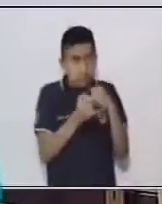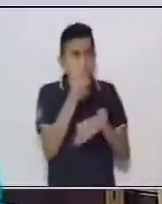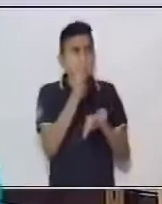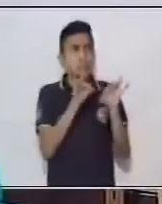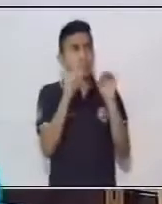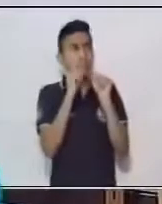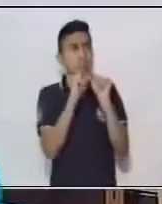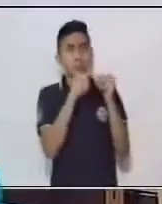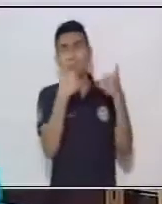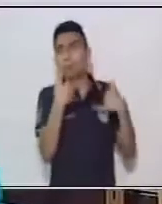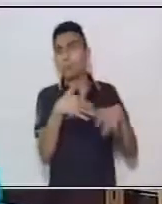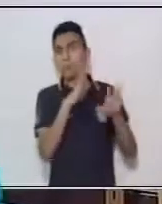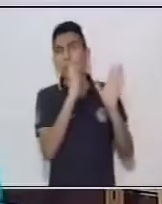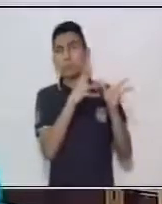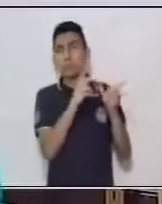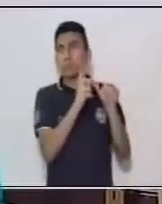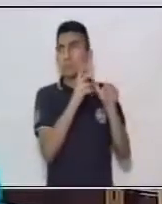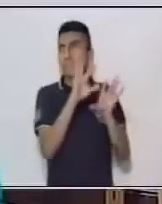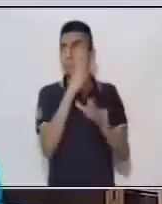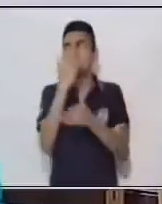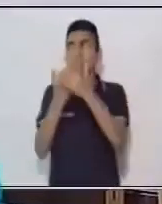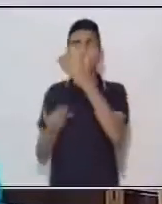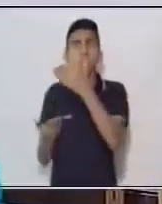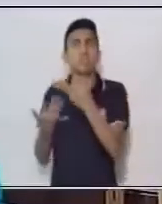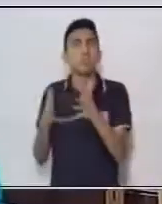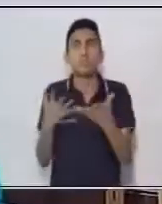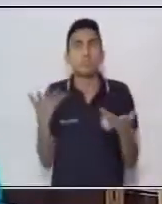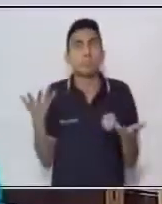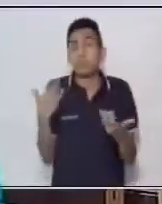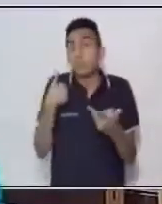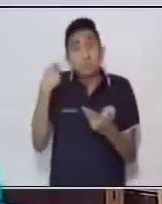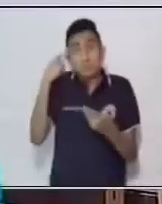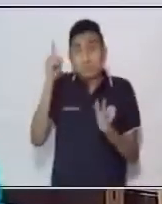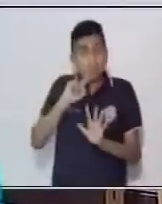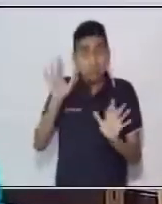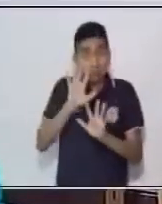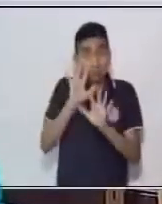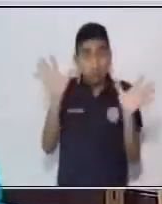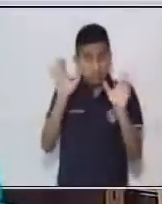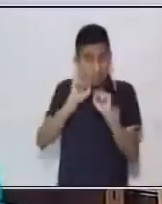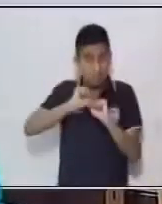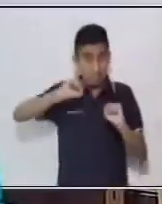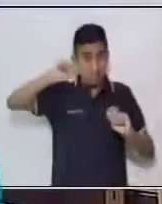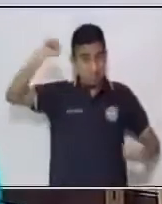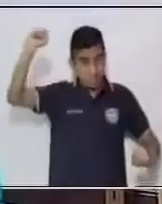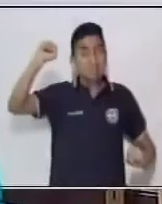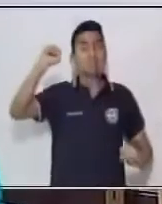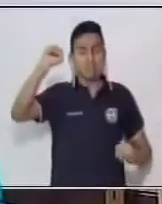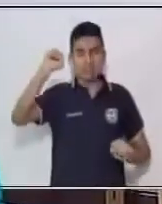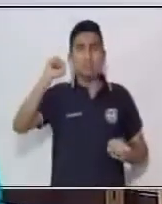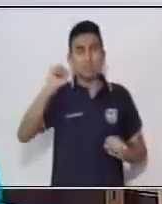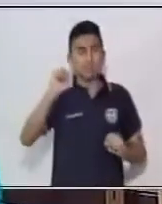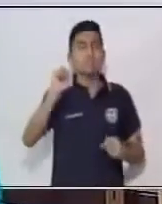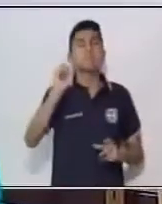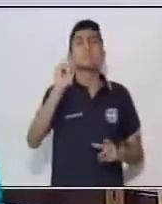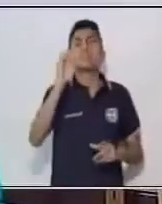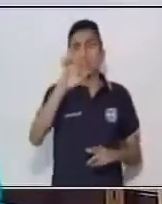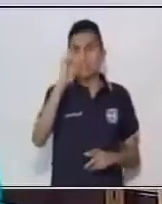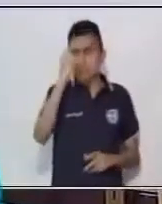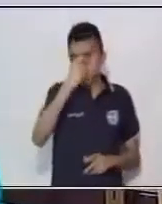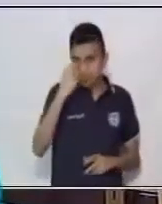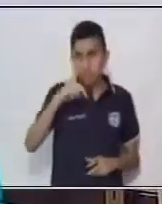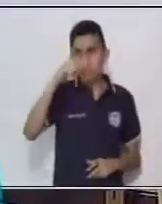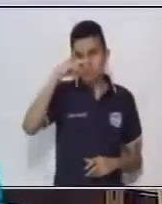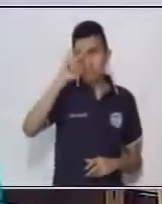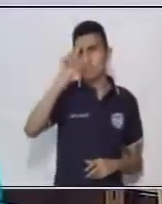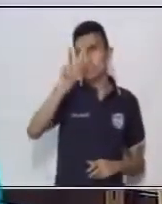aún sigue ahí, si ya se fue. Sería diferente cuando despertó, el dinosaurio estuvo allí.